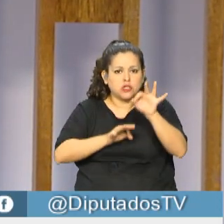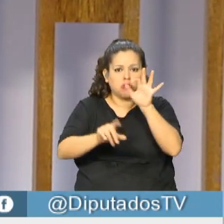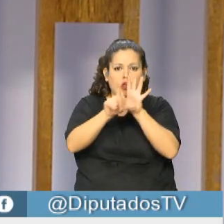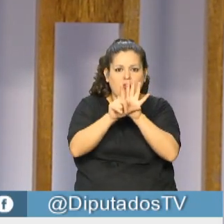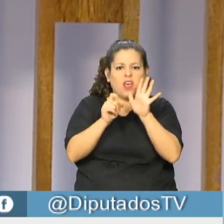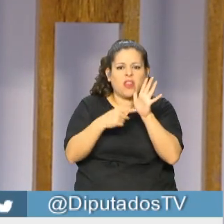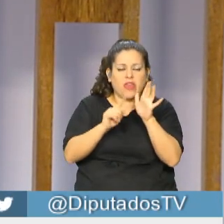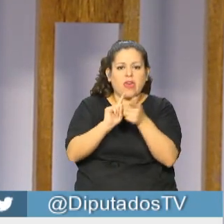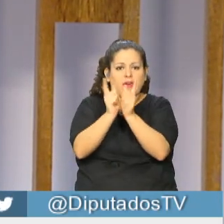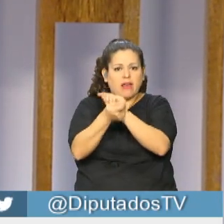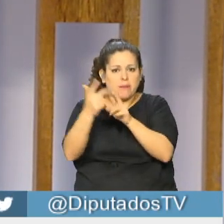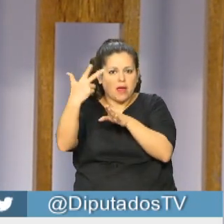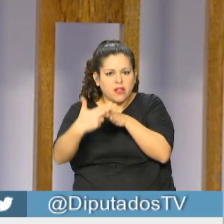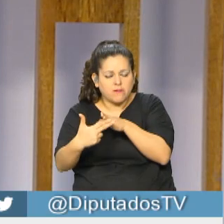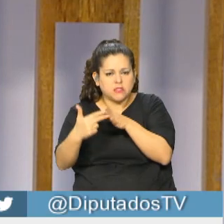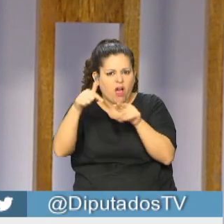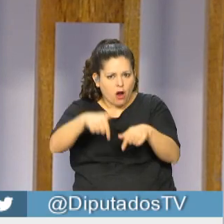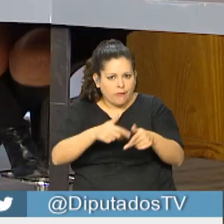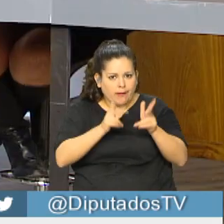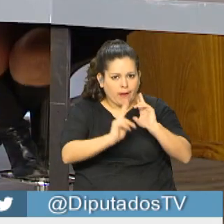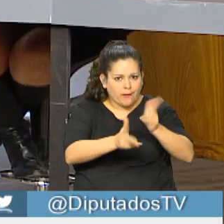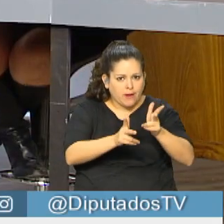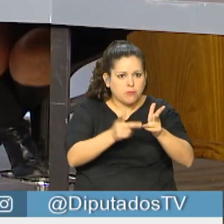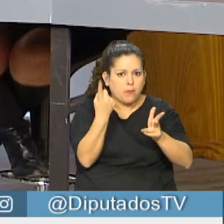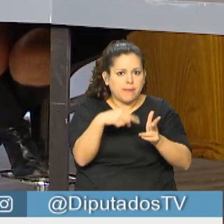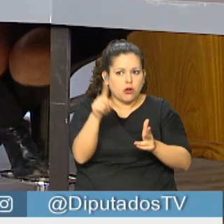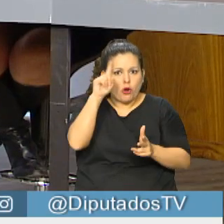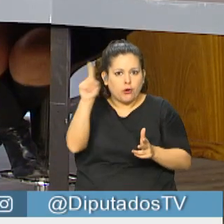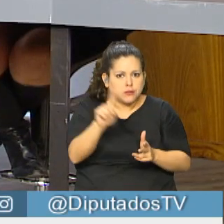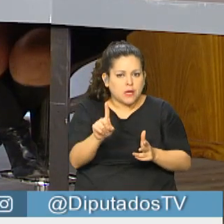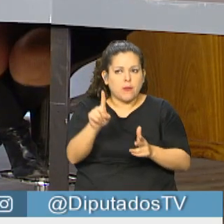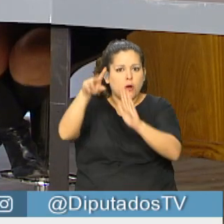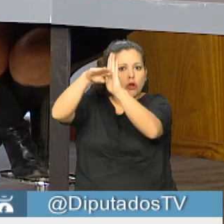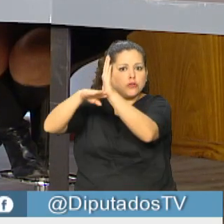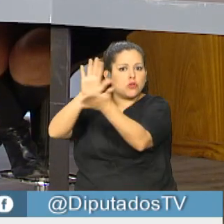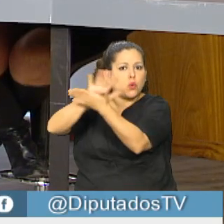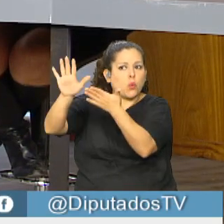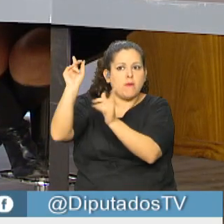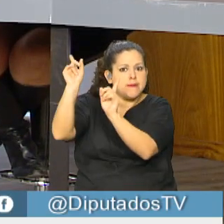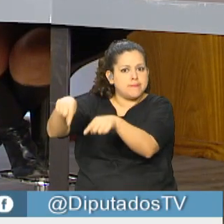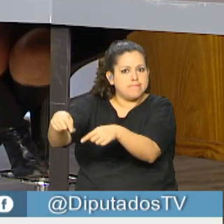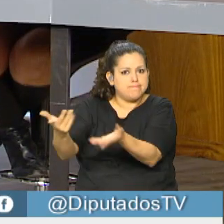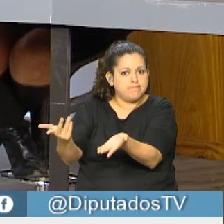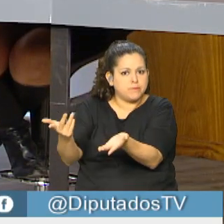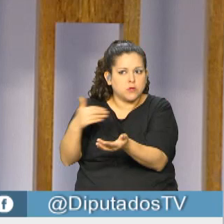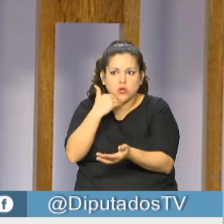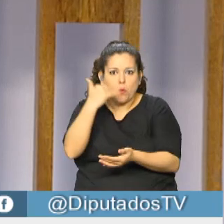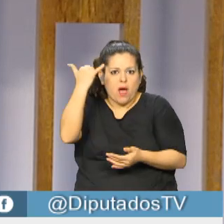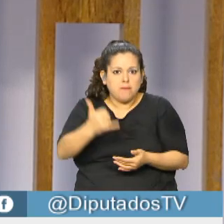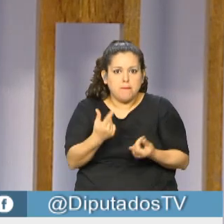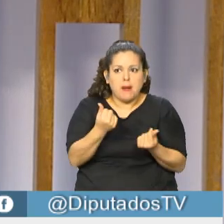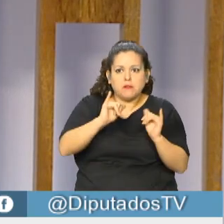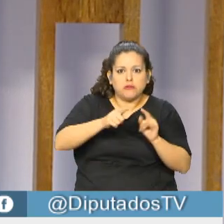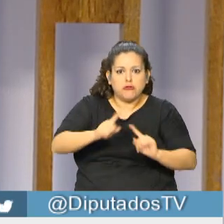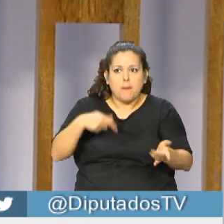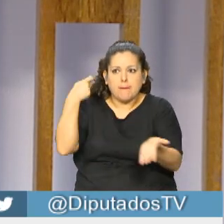de reperfilamiento de la deuda cuando no sabemos si hay condicionalidad o no para este año para pagar. Porque también no sabemos qué